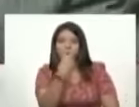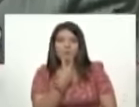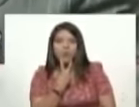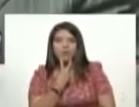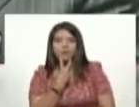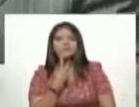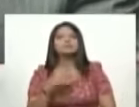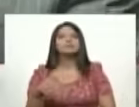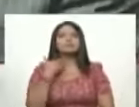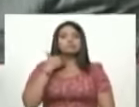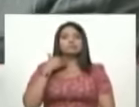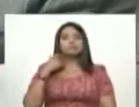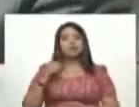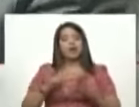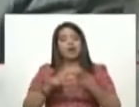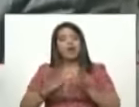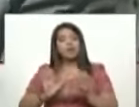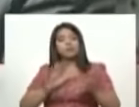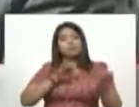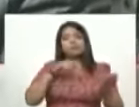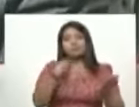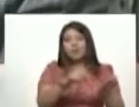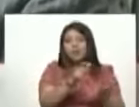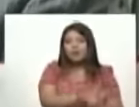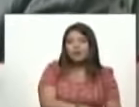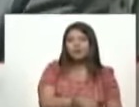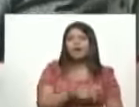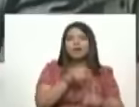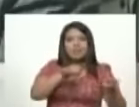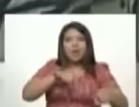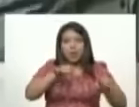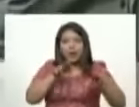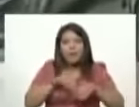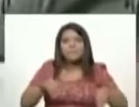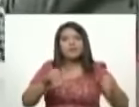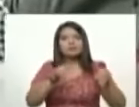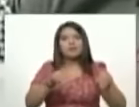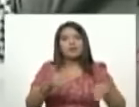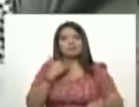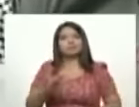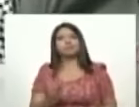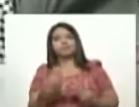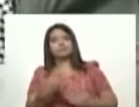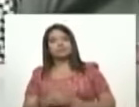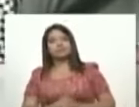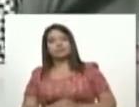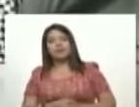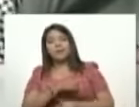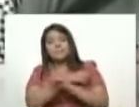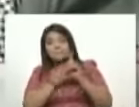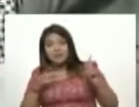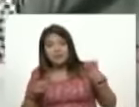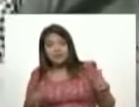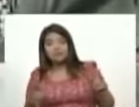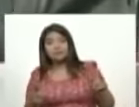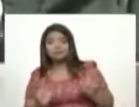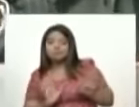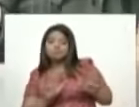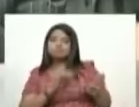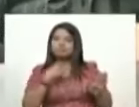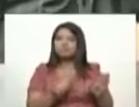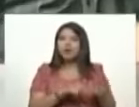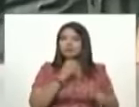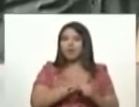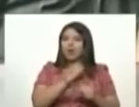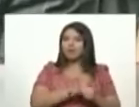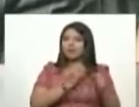fui derrotado. Me puse del lado de los campesinos y fui derrotado. Me puse del lado de los